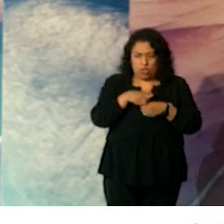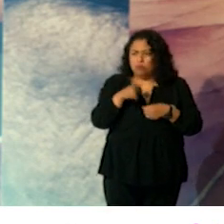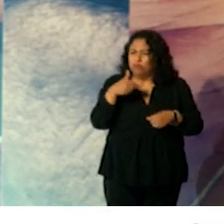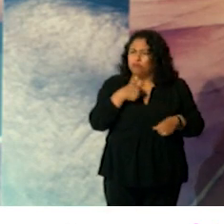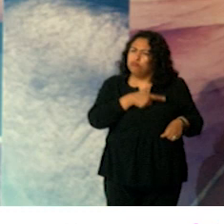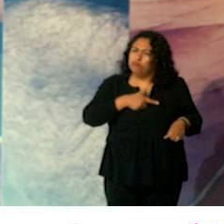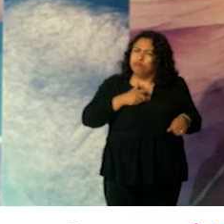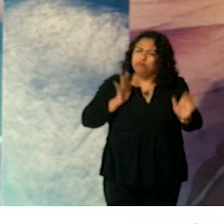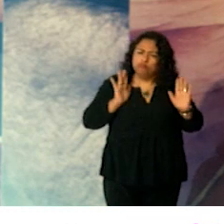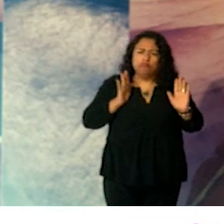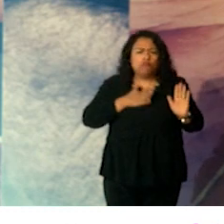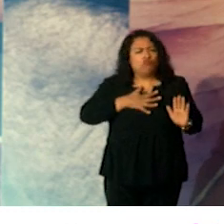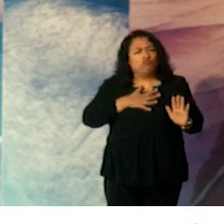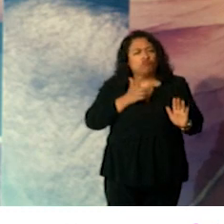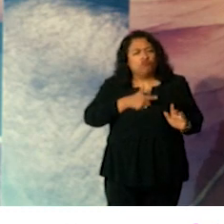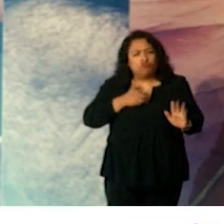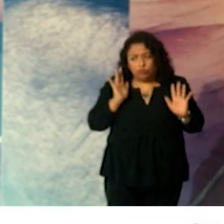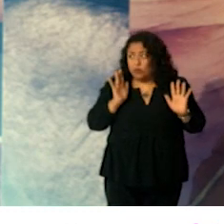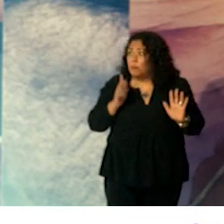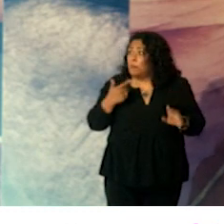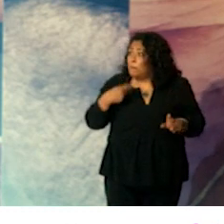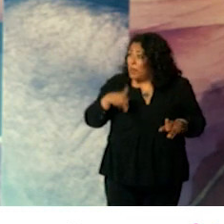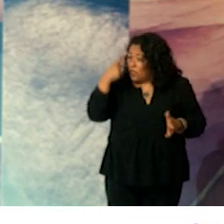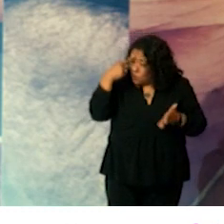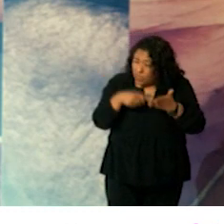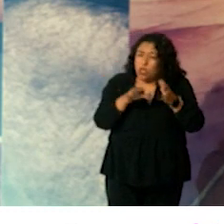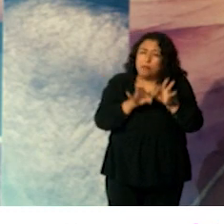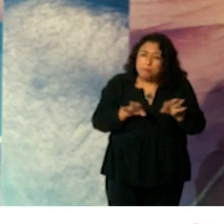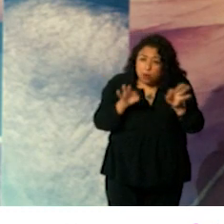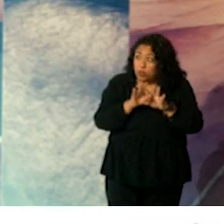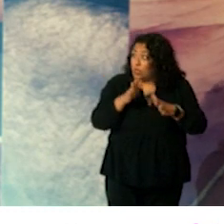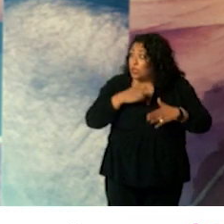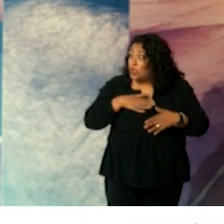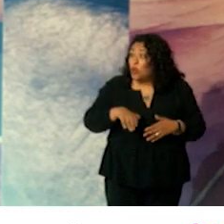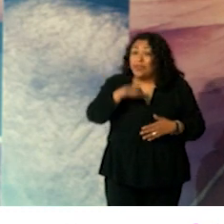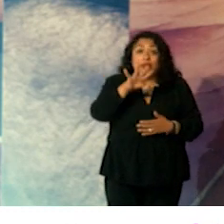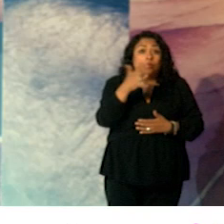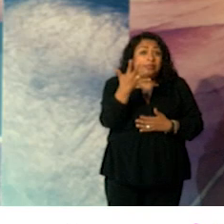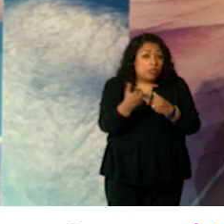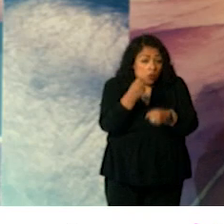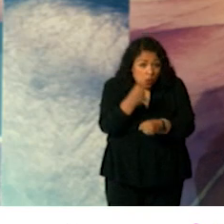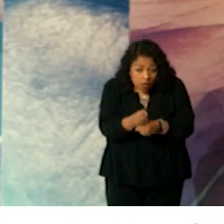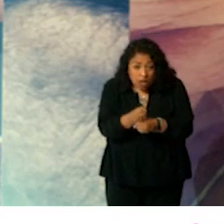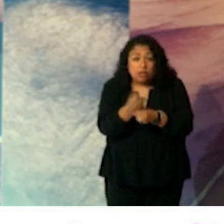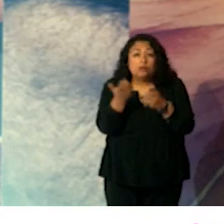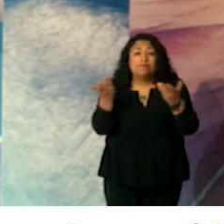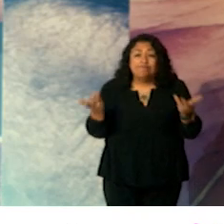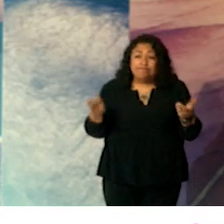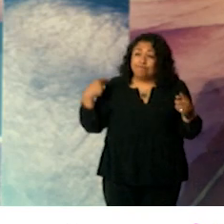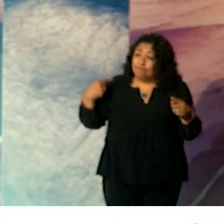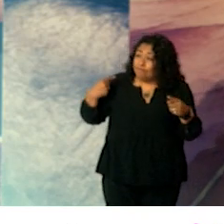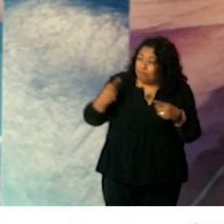lo disfruto mucho. Pero creo que es importante, aparte tengo 55 años, hemos